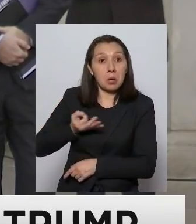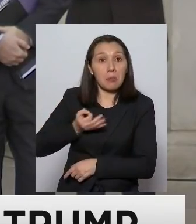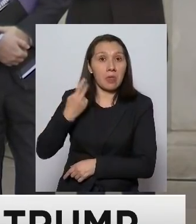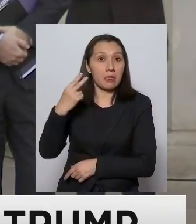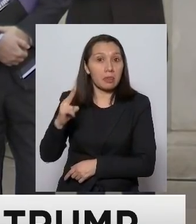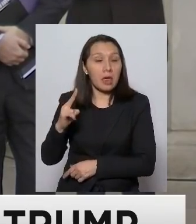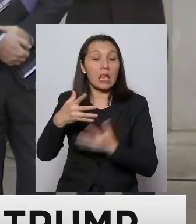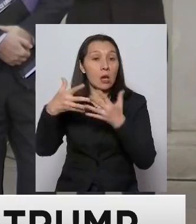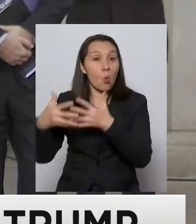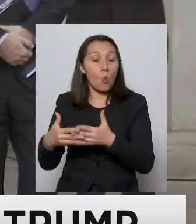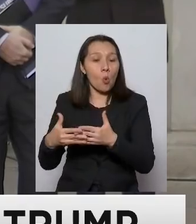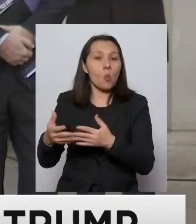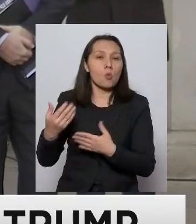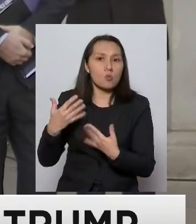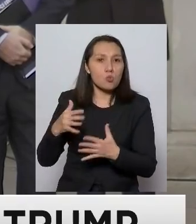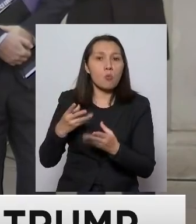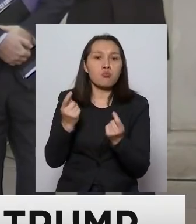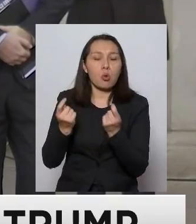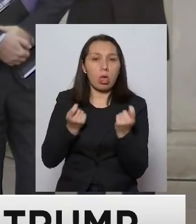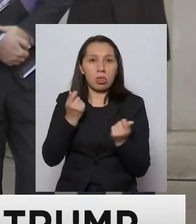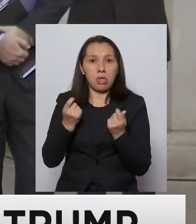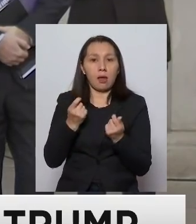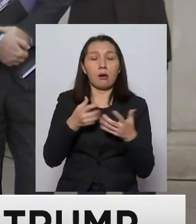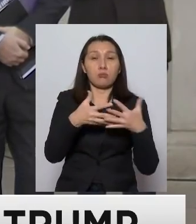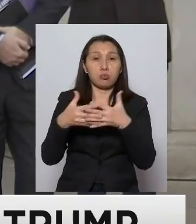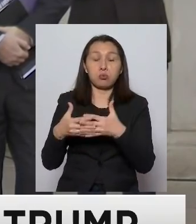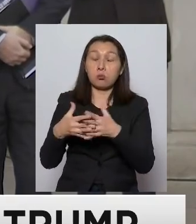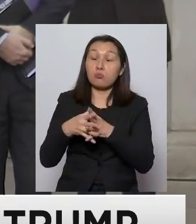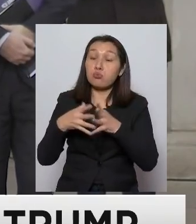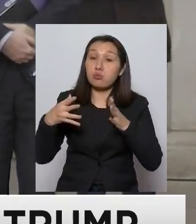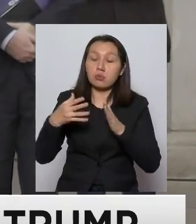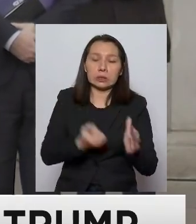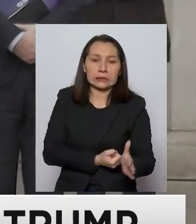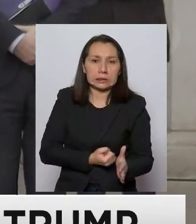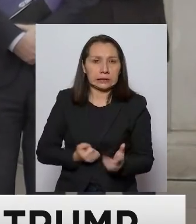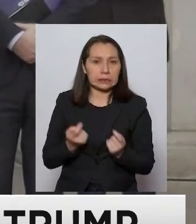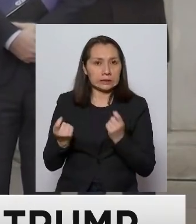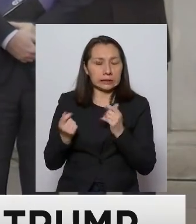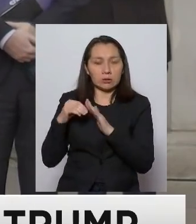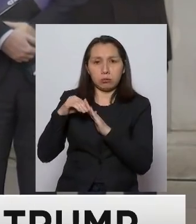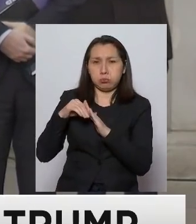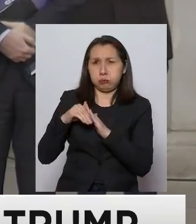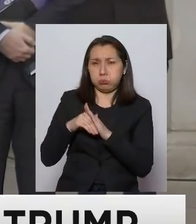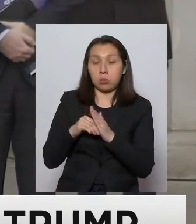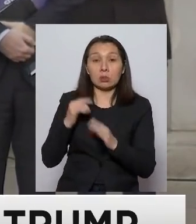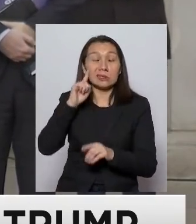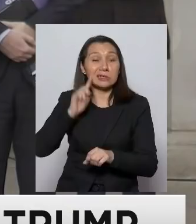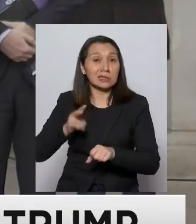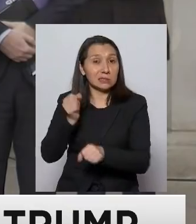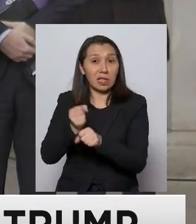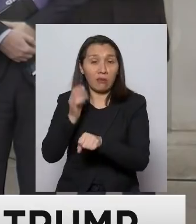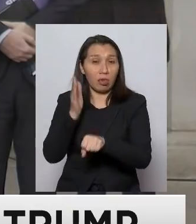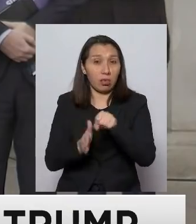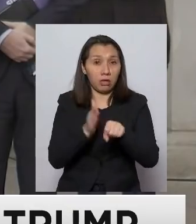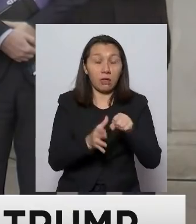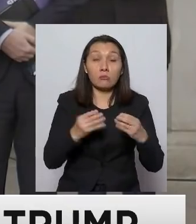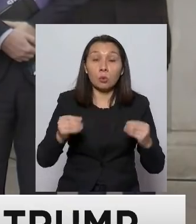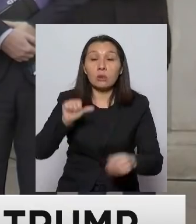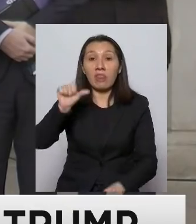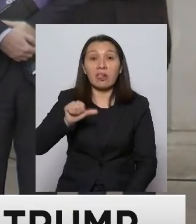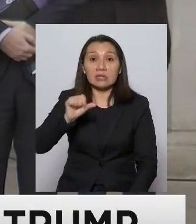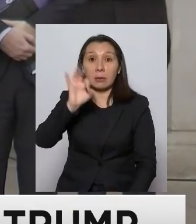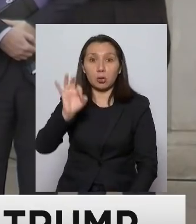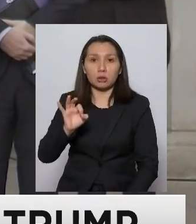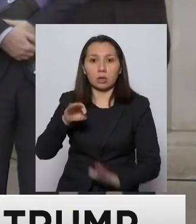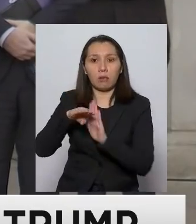cierto, las dificultades que está enfrentando la economía americana, que está en una profunda recesión, que tiene una tasa de desempleo que ya pasó el